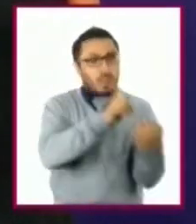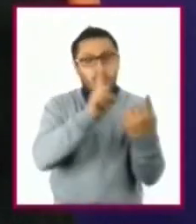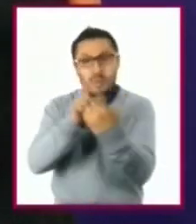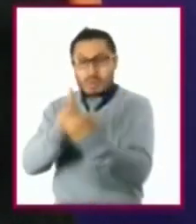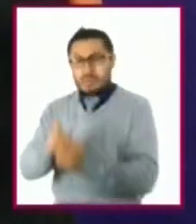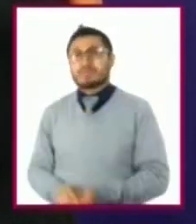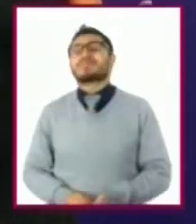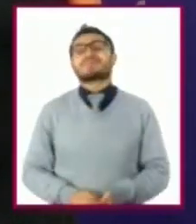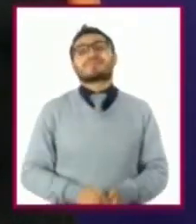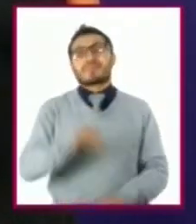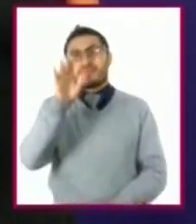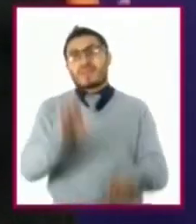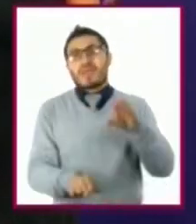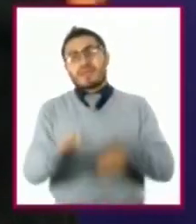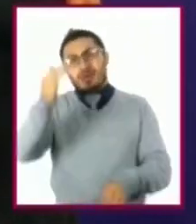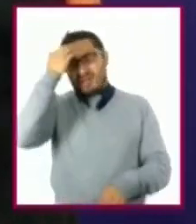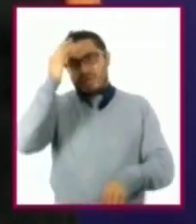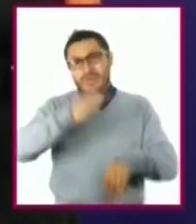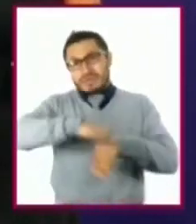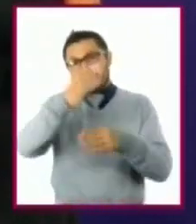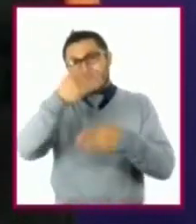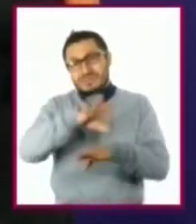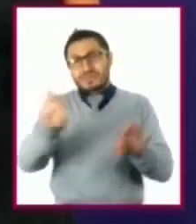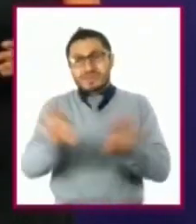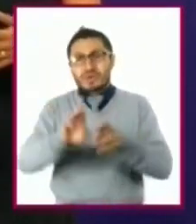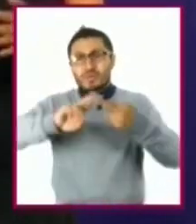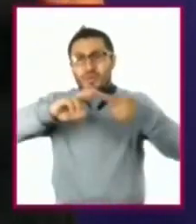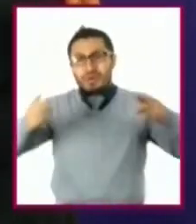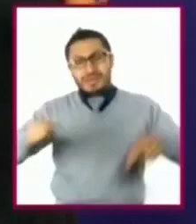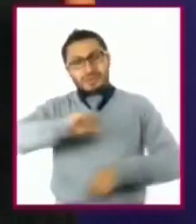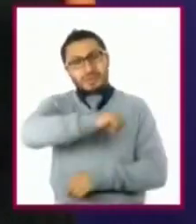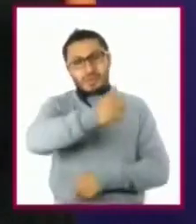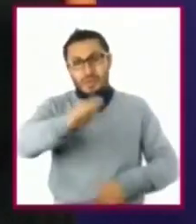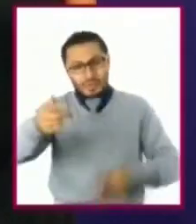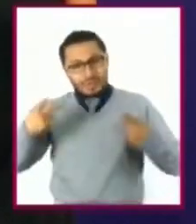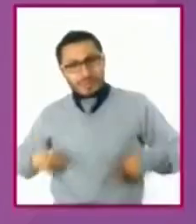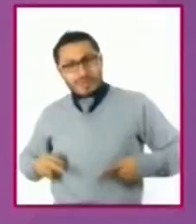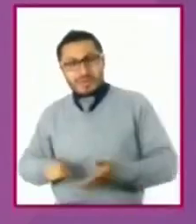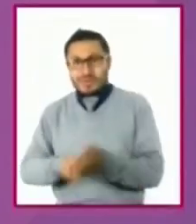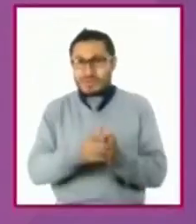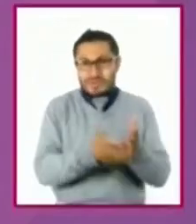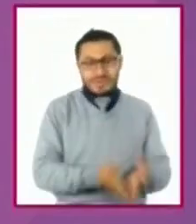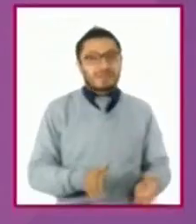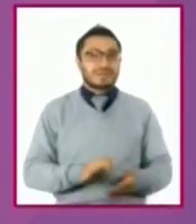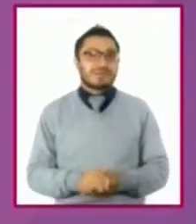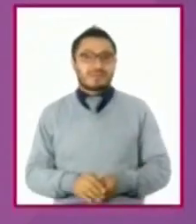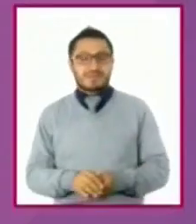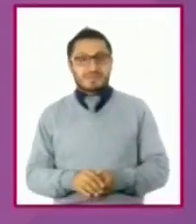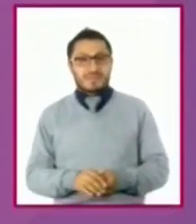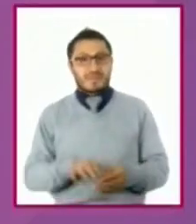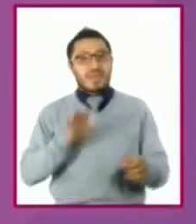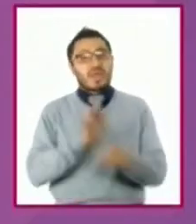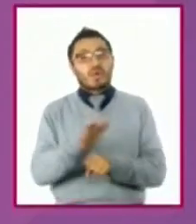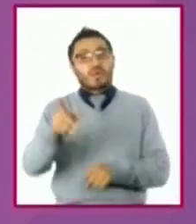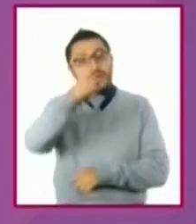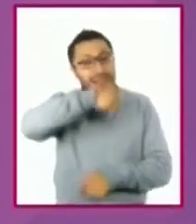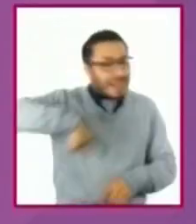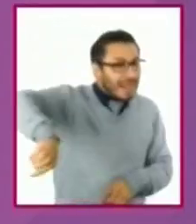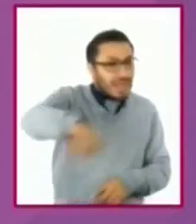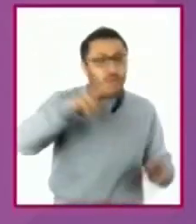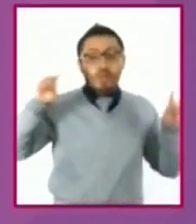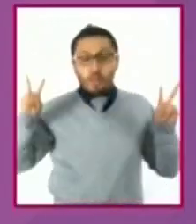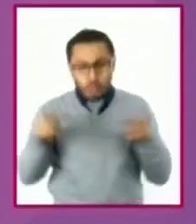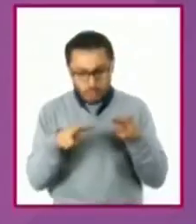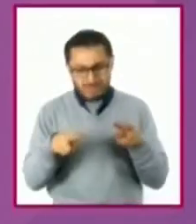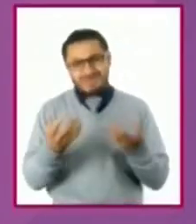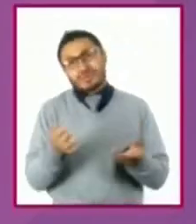de un personaje a través de cómo se relaciona con los demás y lo que dicen de él. En este caso, en esta ficha,